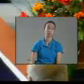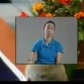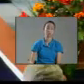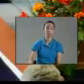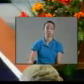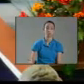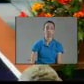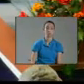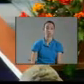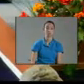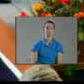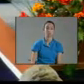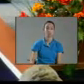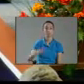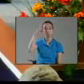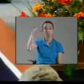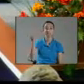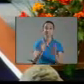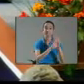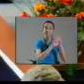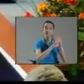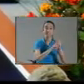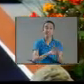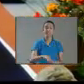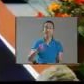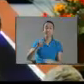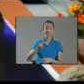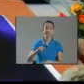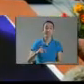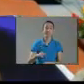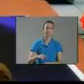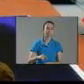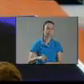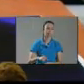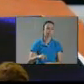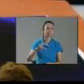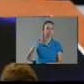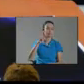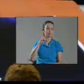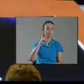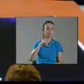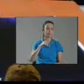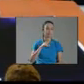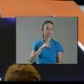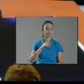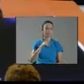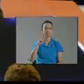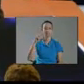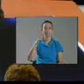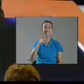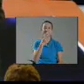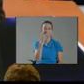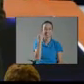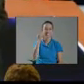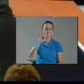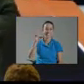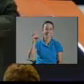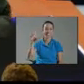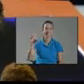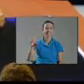¿Quién le dijo que tendría descendencia como las estrellas? ¿Quién se lo dijo? Fue Dios.